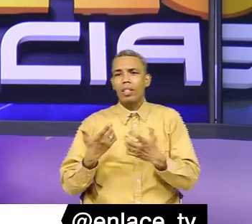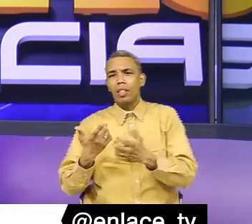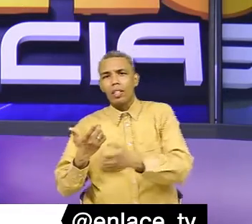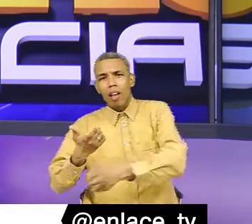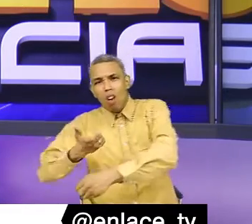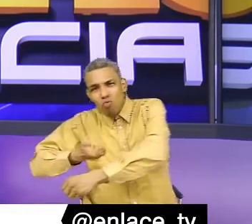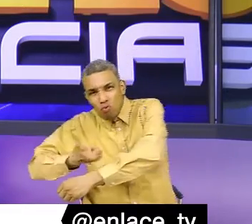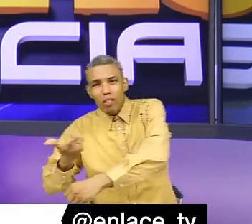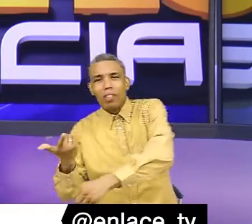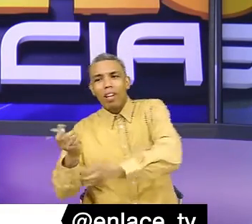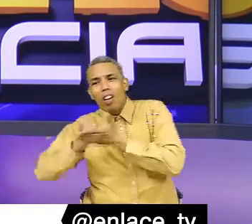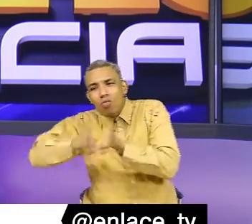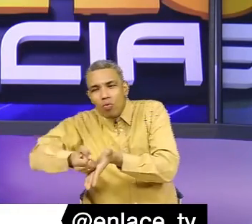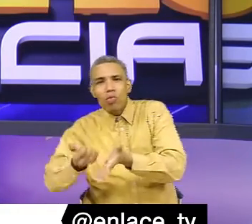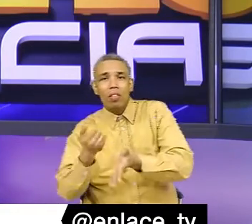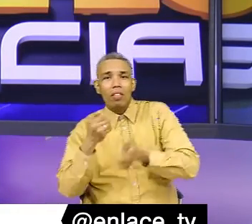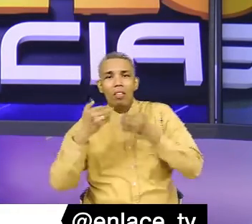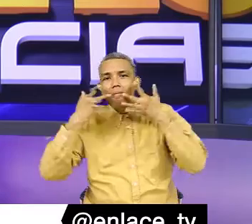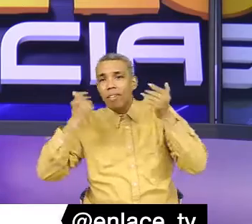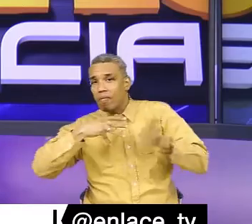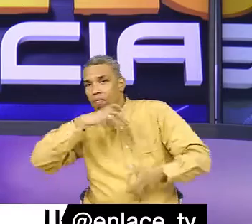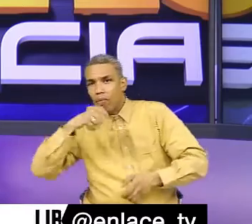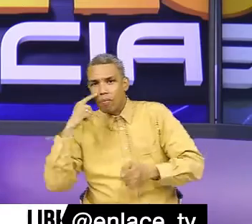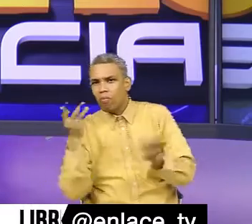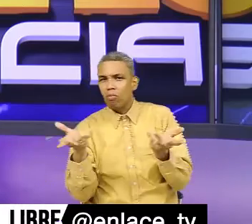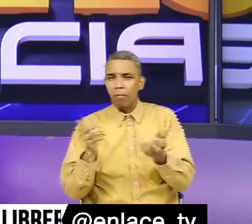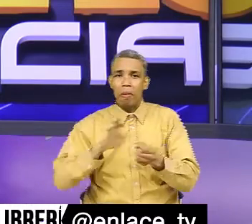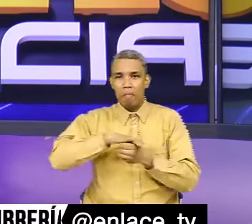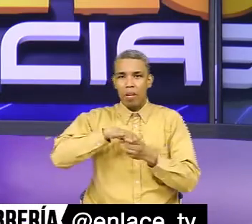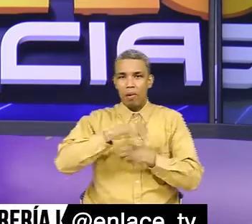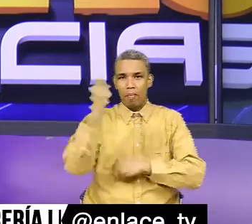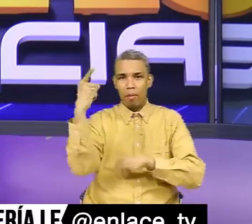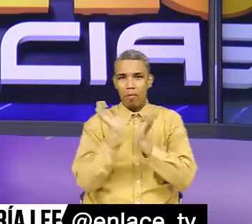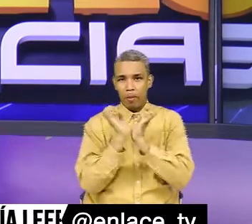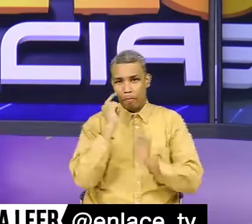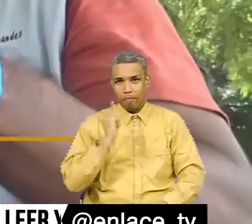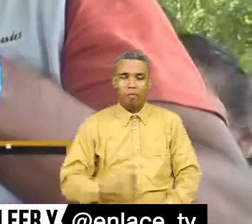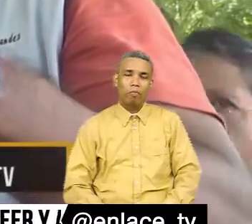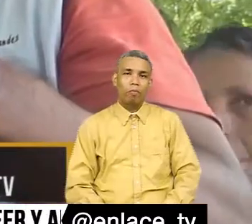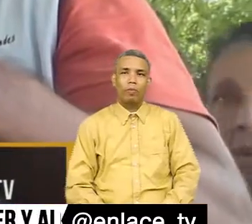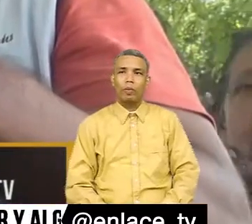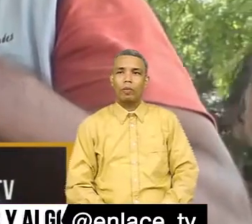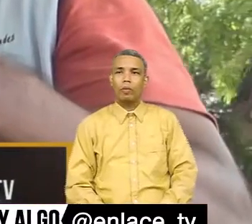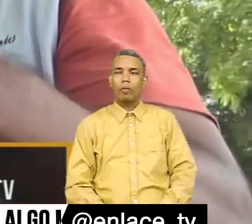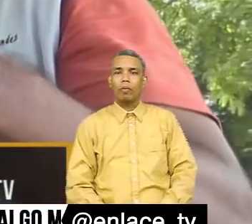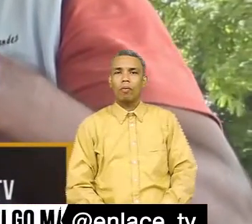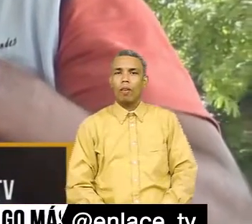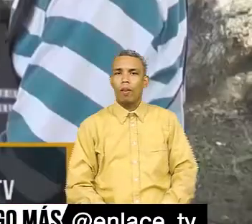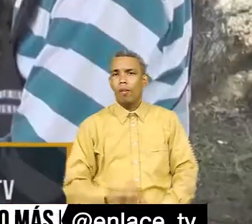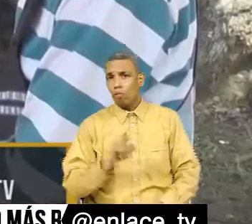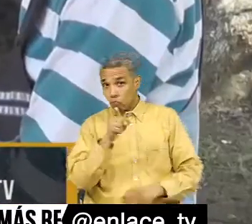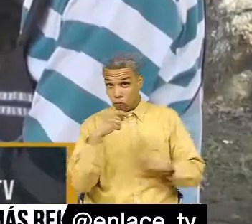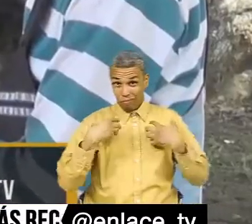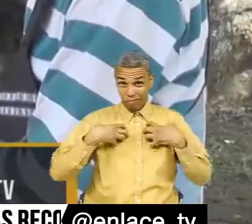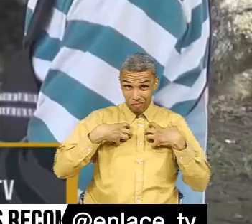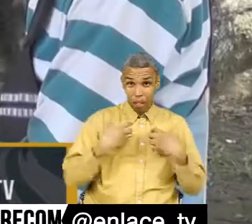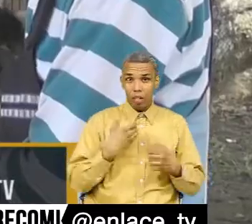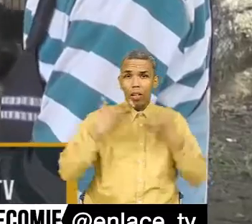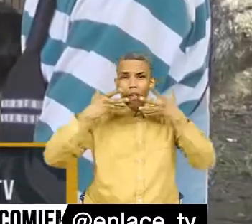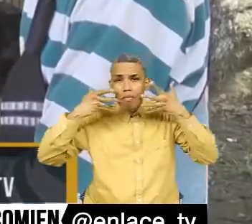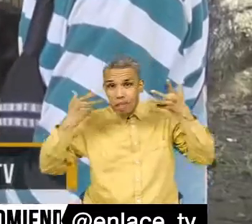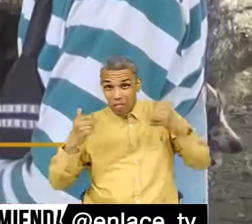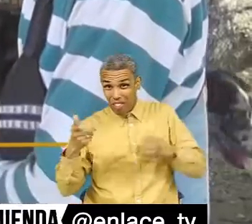manera gratuita a felinos y caninos en la polideportiva del barrio Primero de Mayo. Valoración veterinaria, desparasitación, censo